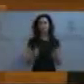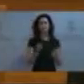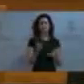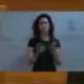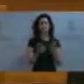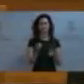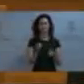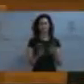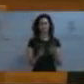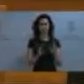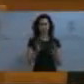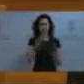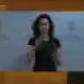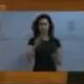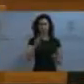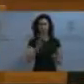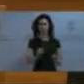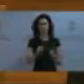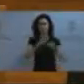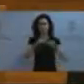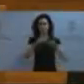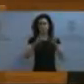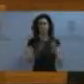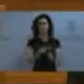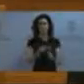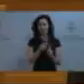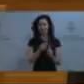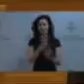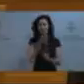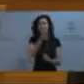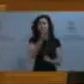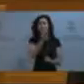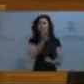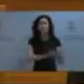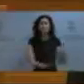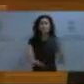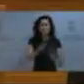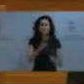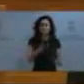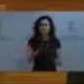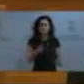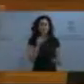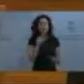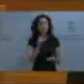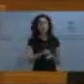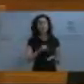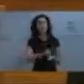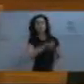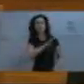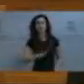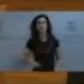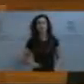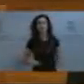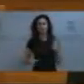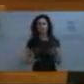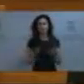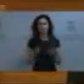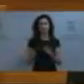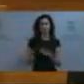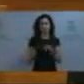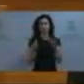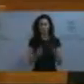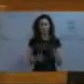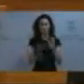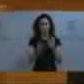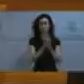Jarrio y en Cangas. No está solucionado el problema. Dice usted que está pendiente de que el documento del